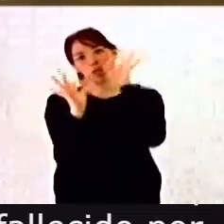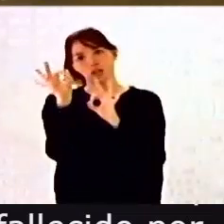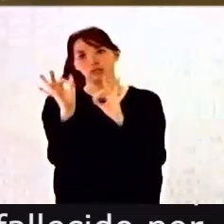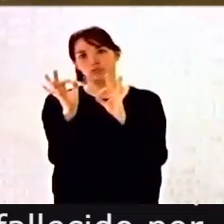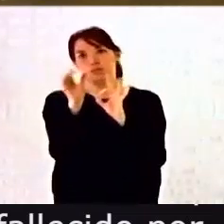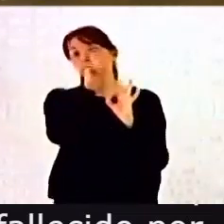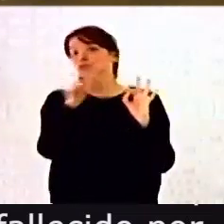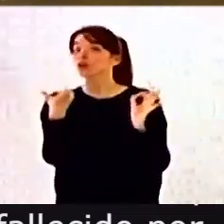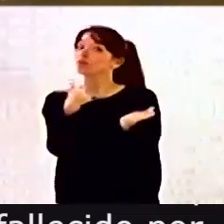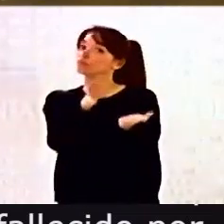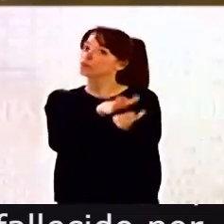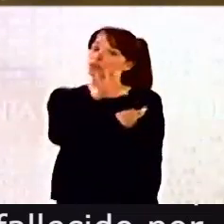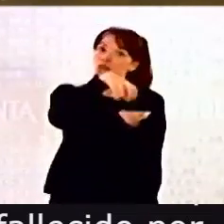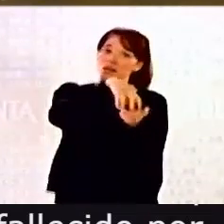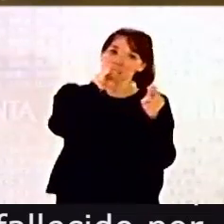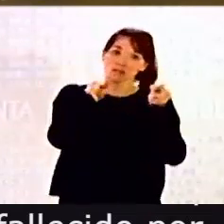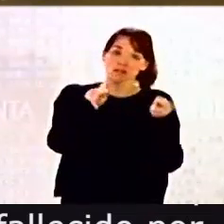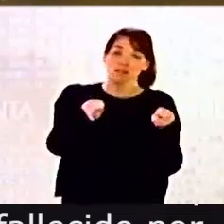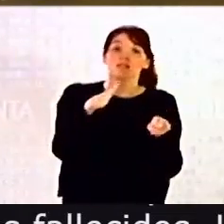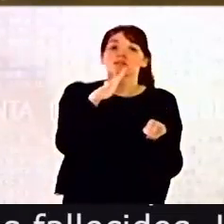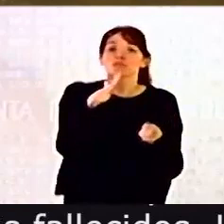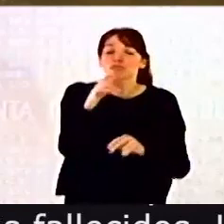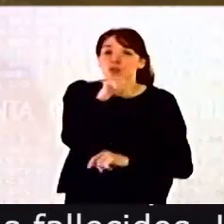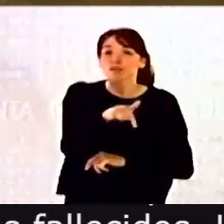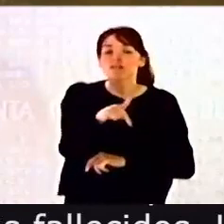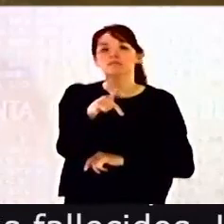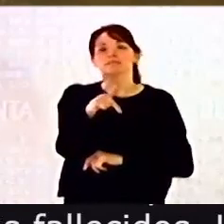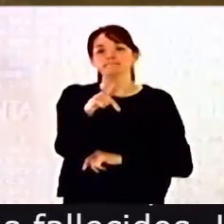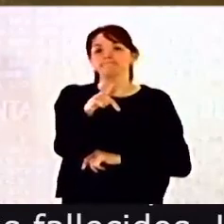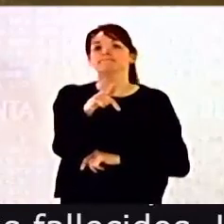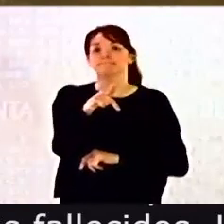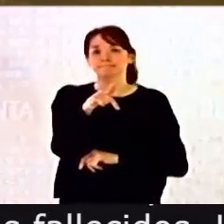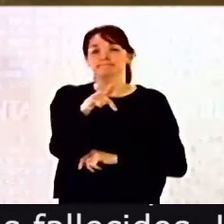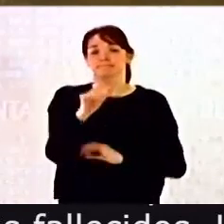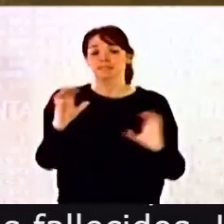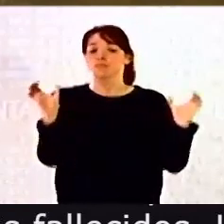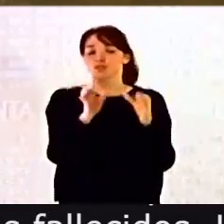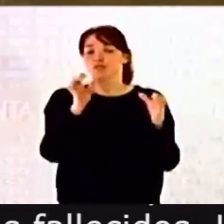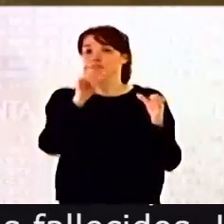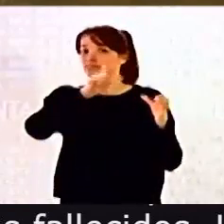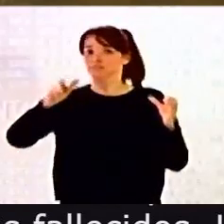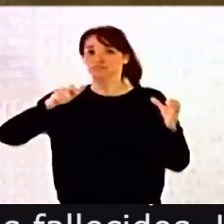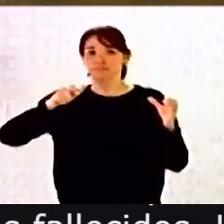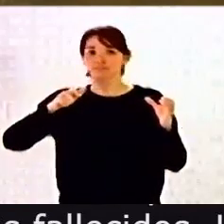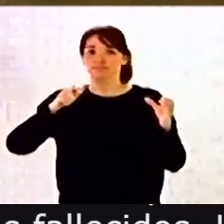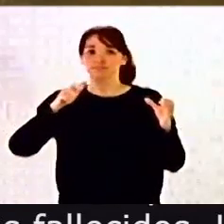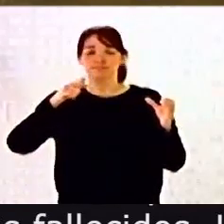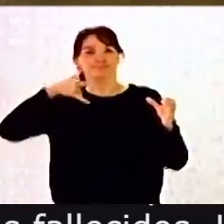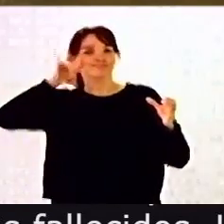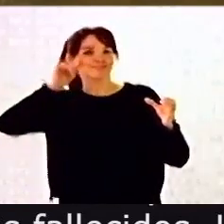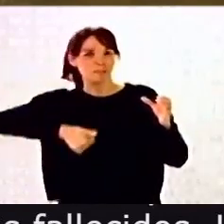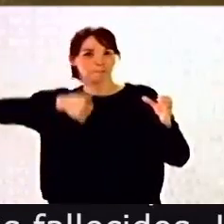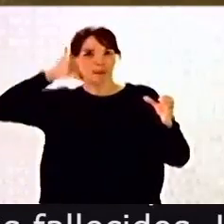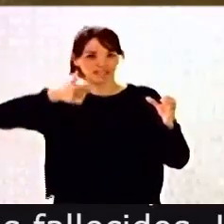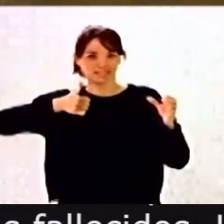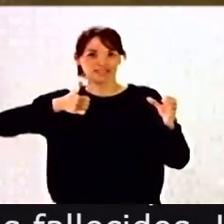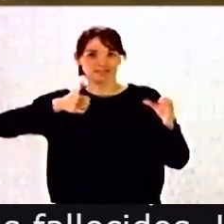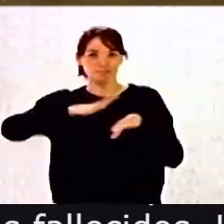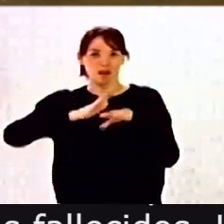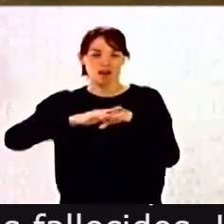Y esto lo es porque ahí es donde se asienta la población más vulnerable al COVID-19.